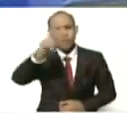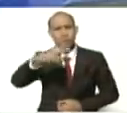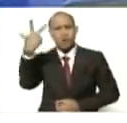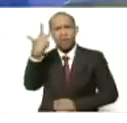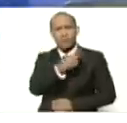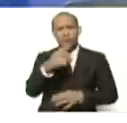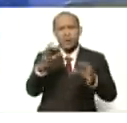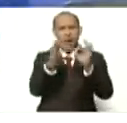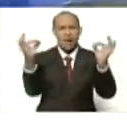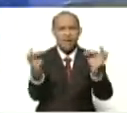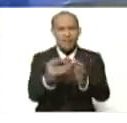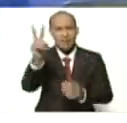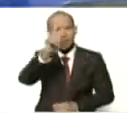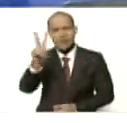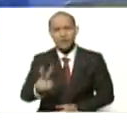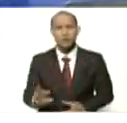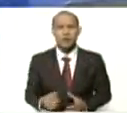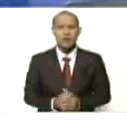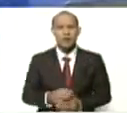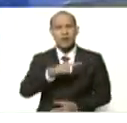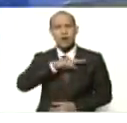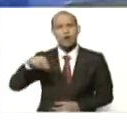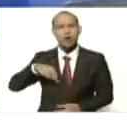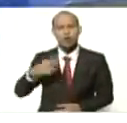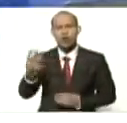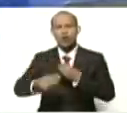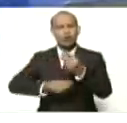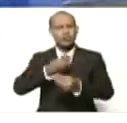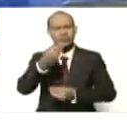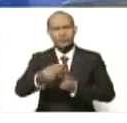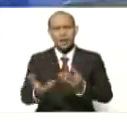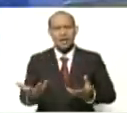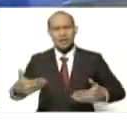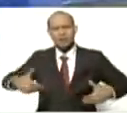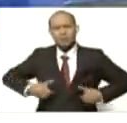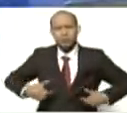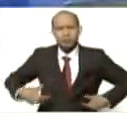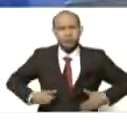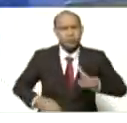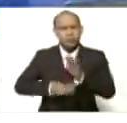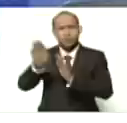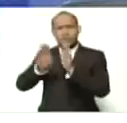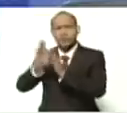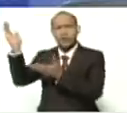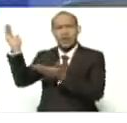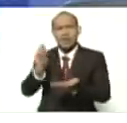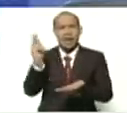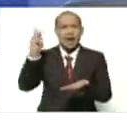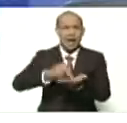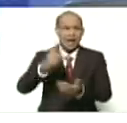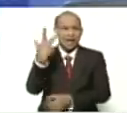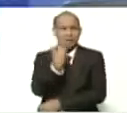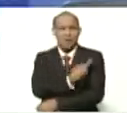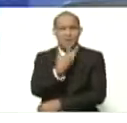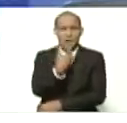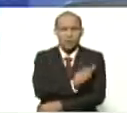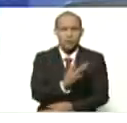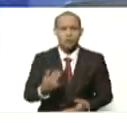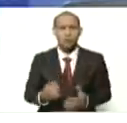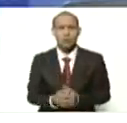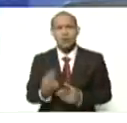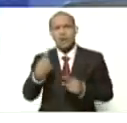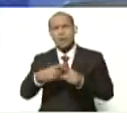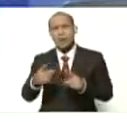familia venezolana nosotros estamos haciendo de tripas corazón y estamos trayendo las vacunas pero sin lugar a dudas